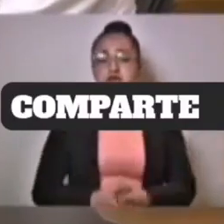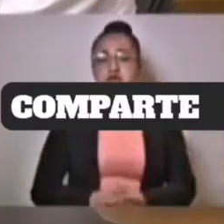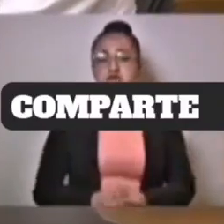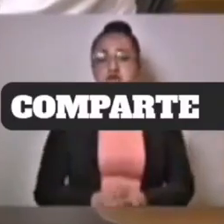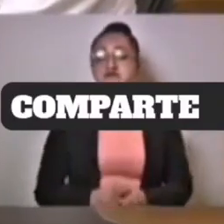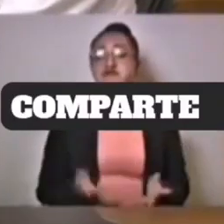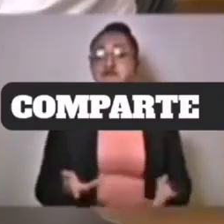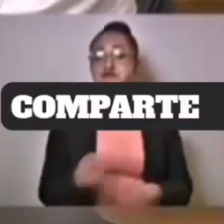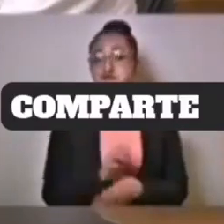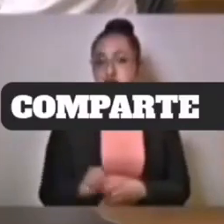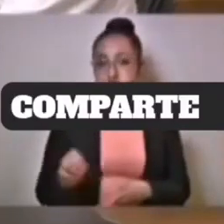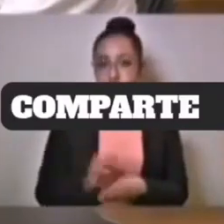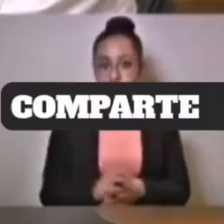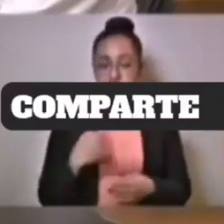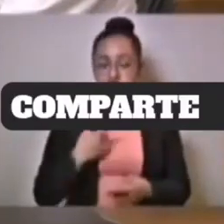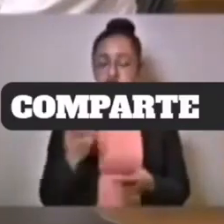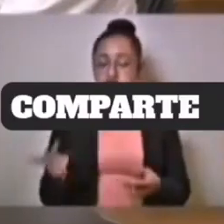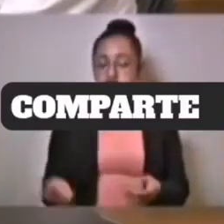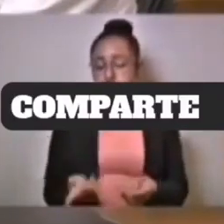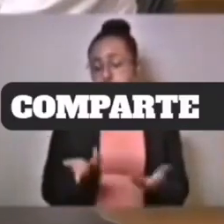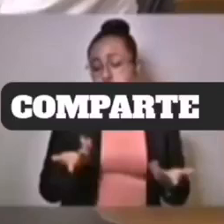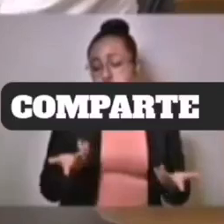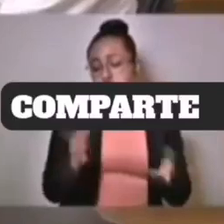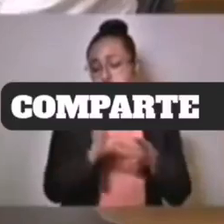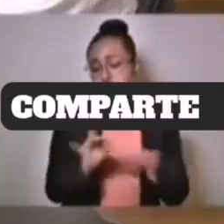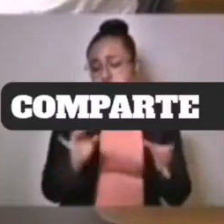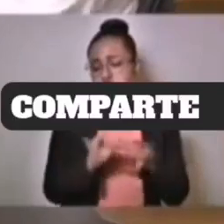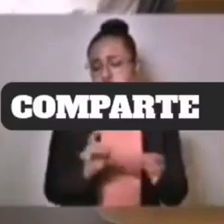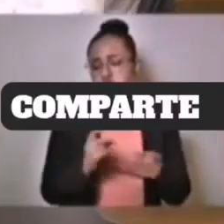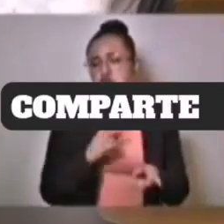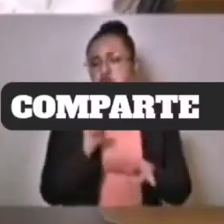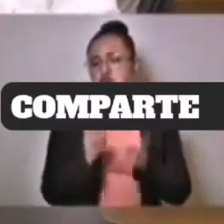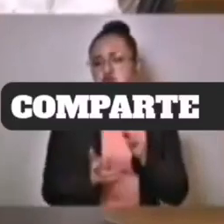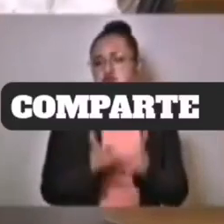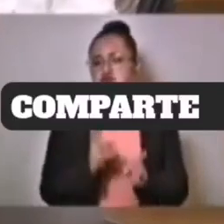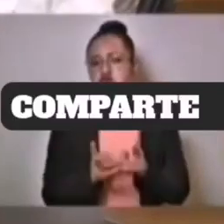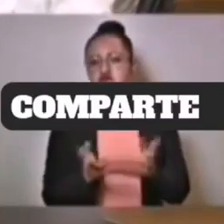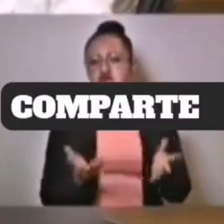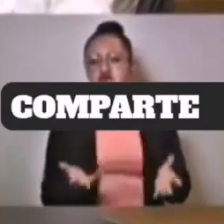Y estamos hablando que esto se da